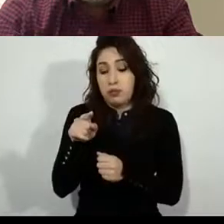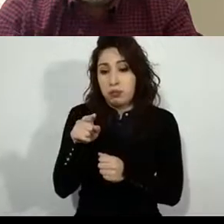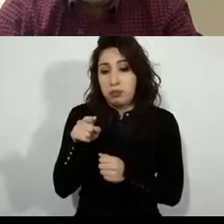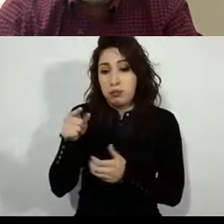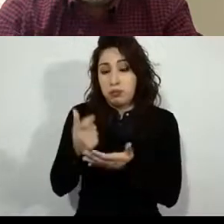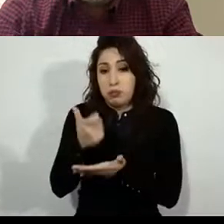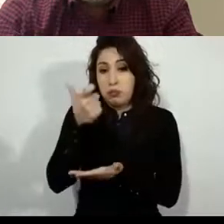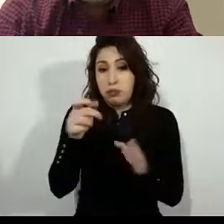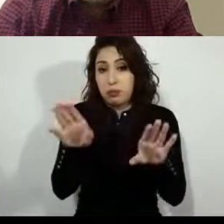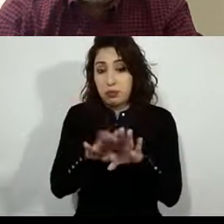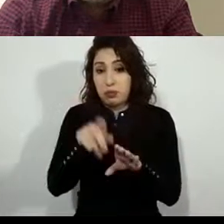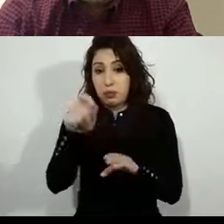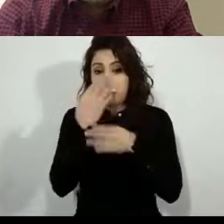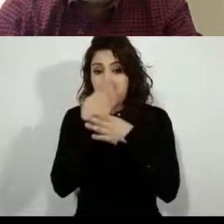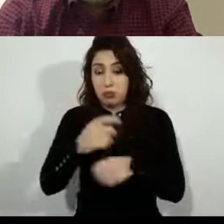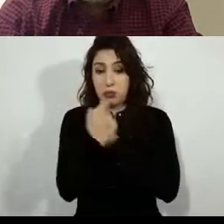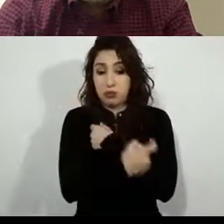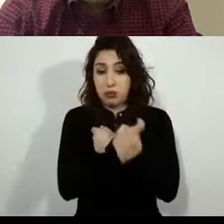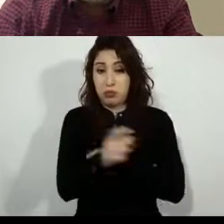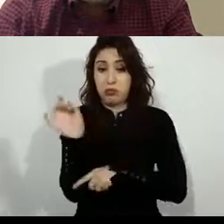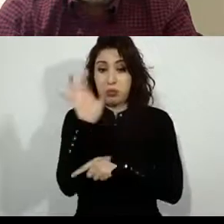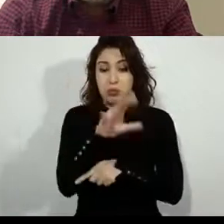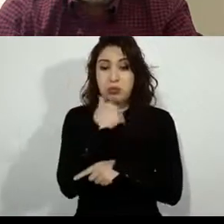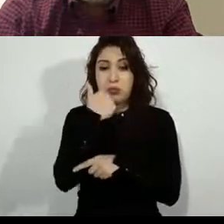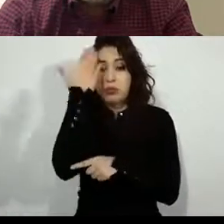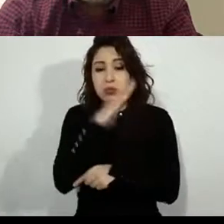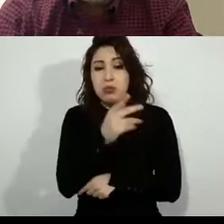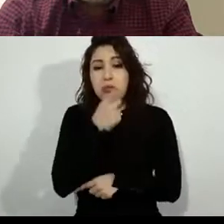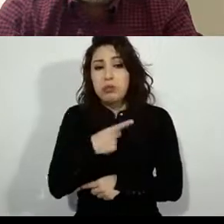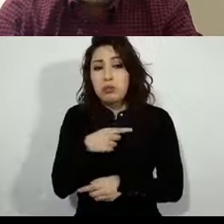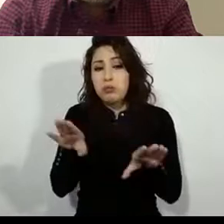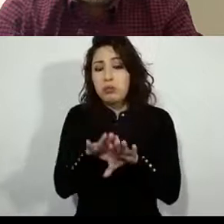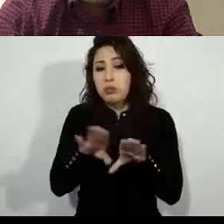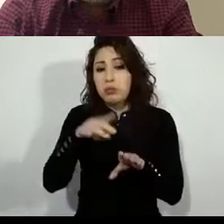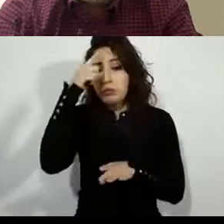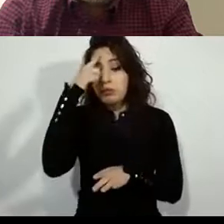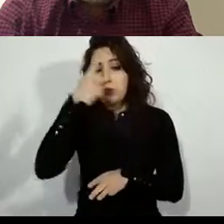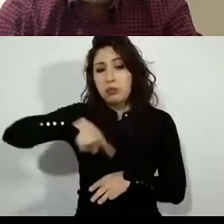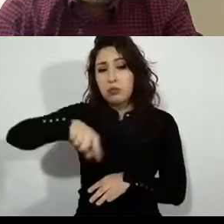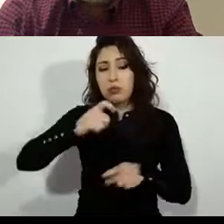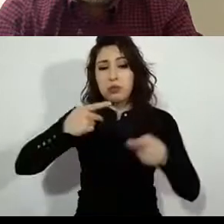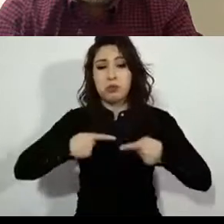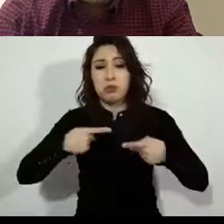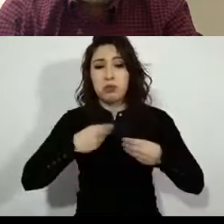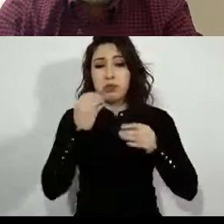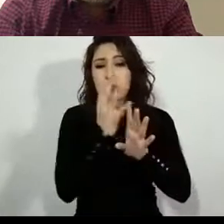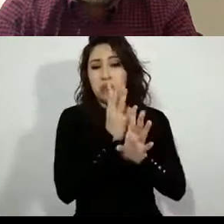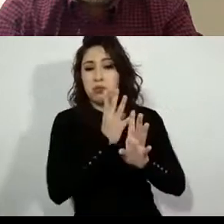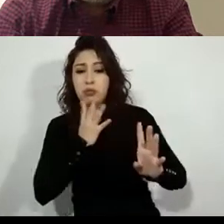reiterar el que vayamos en ese camino para evitar aglomeraciones. El